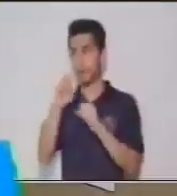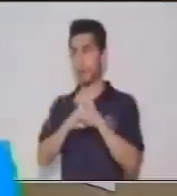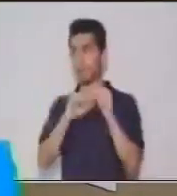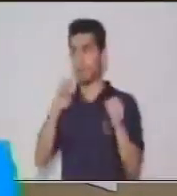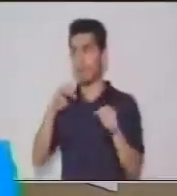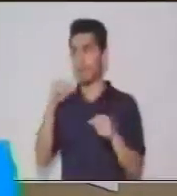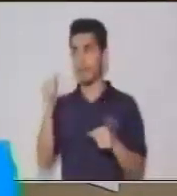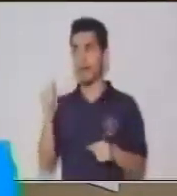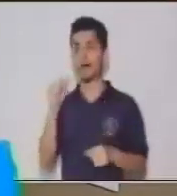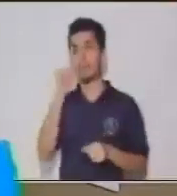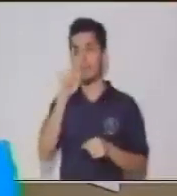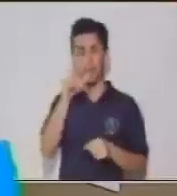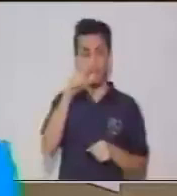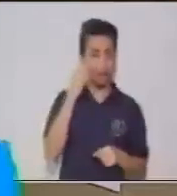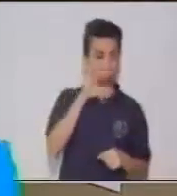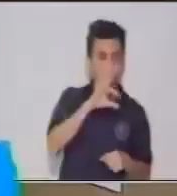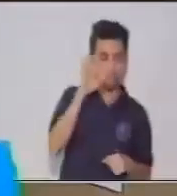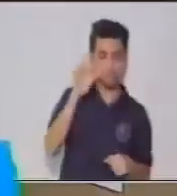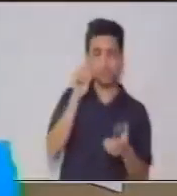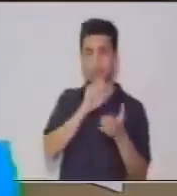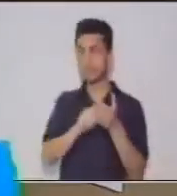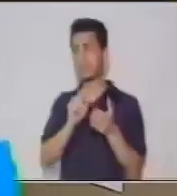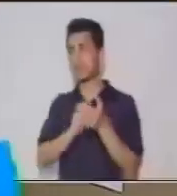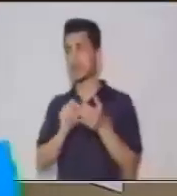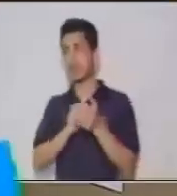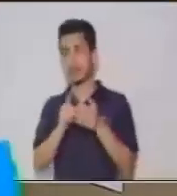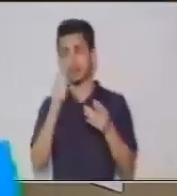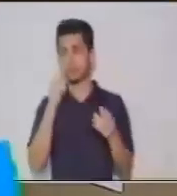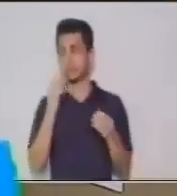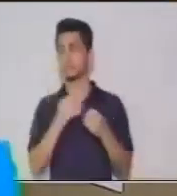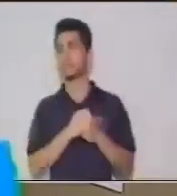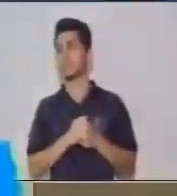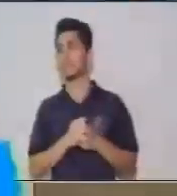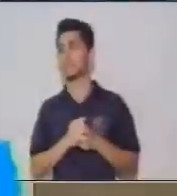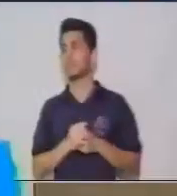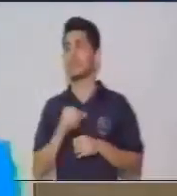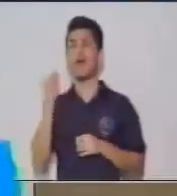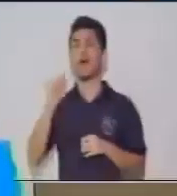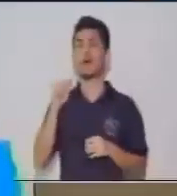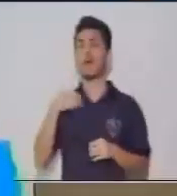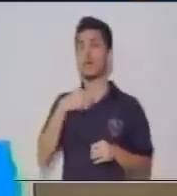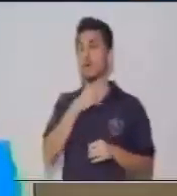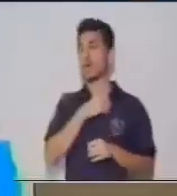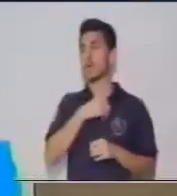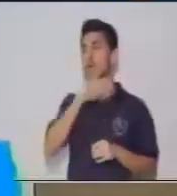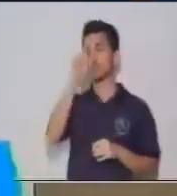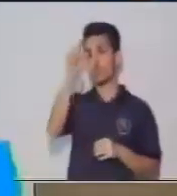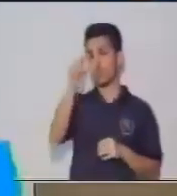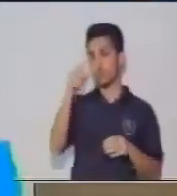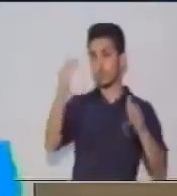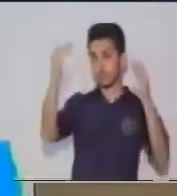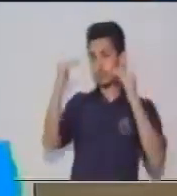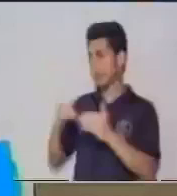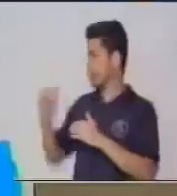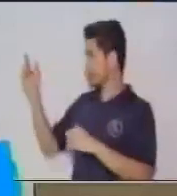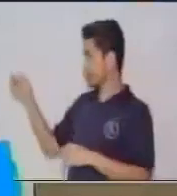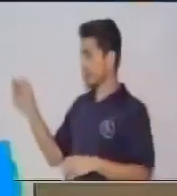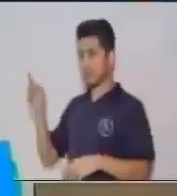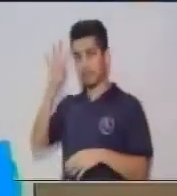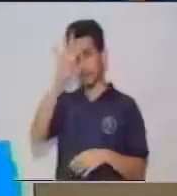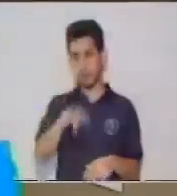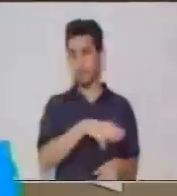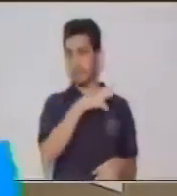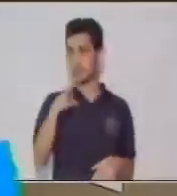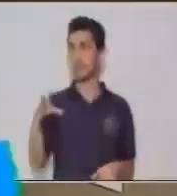únicamente puede tomar nota y usted va a resolver. Ahora bien, quiero que usted en el siguiente cartel